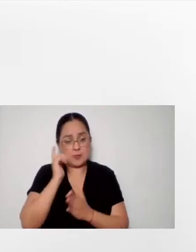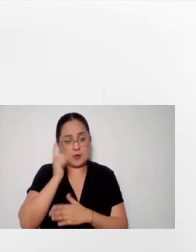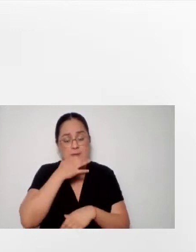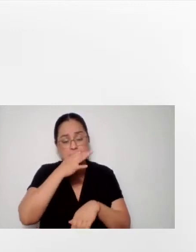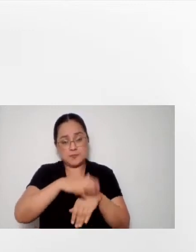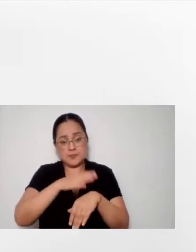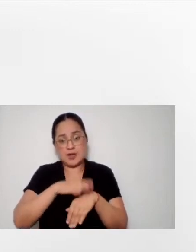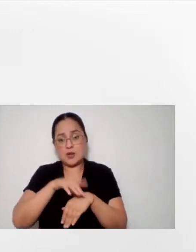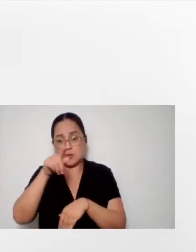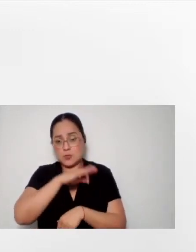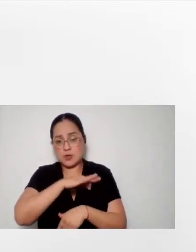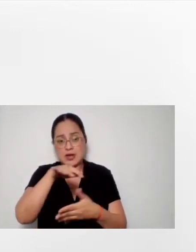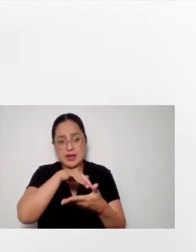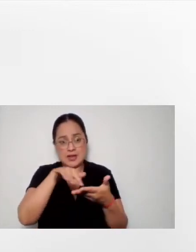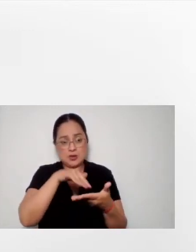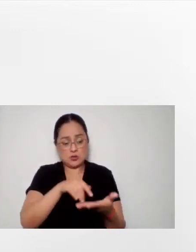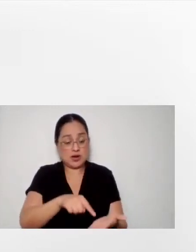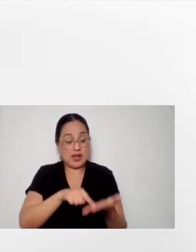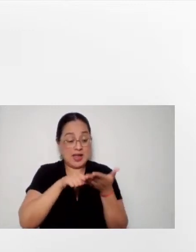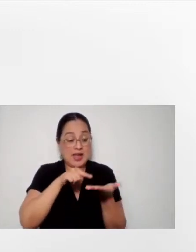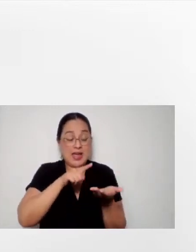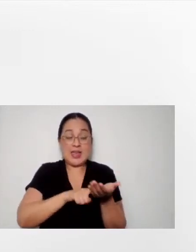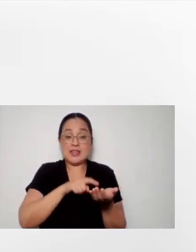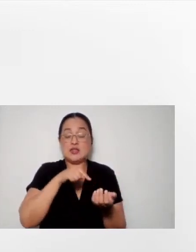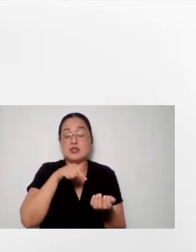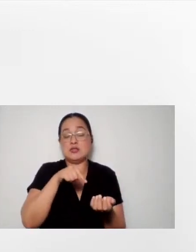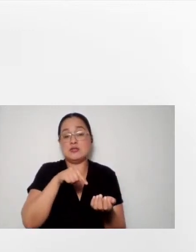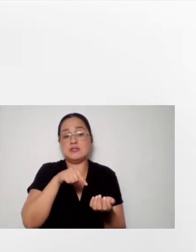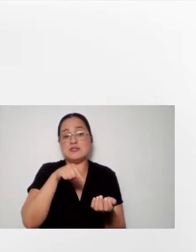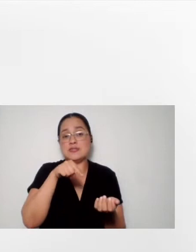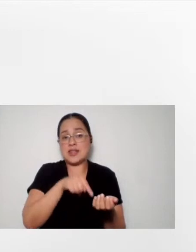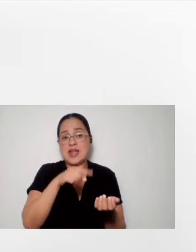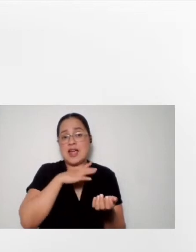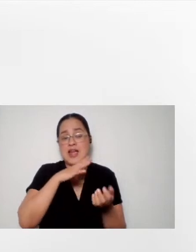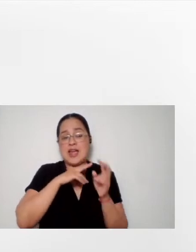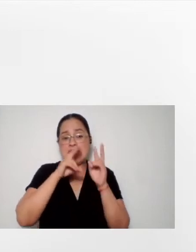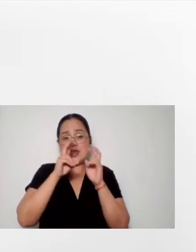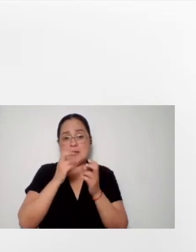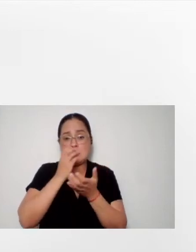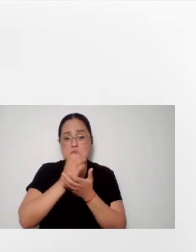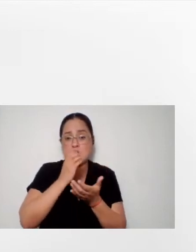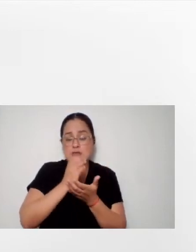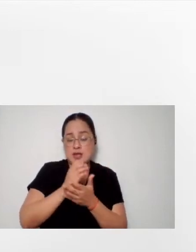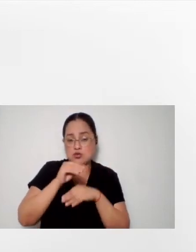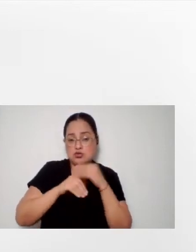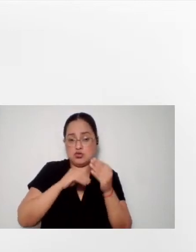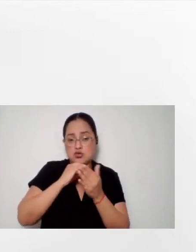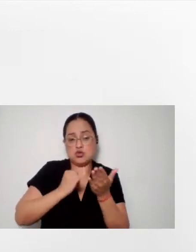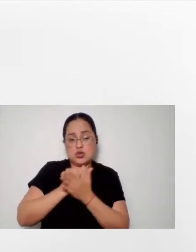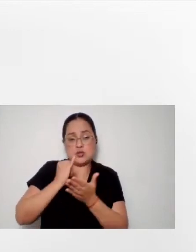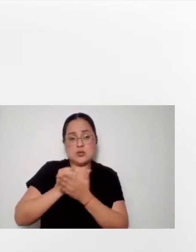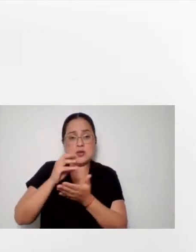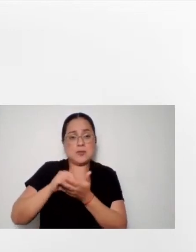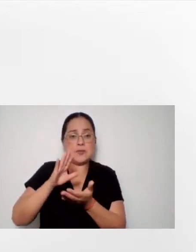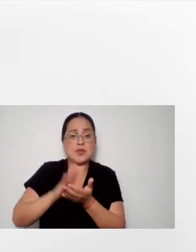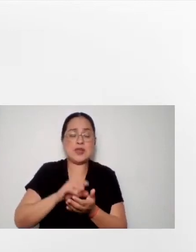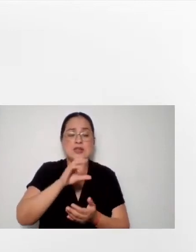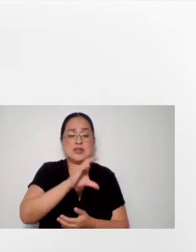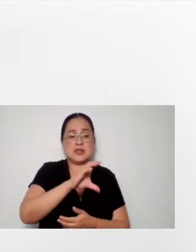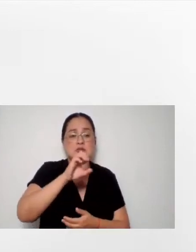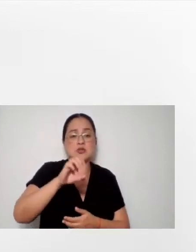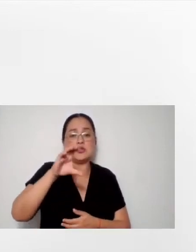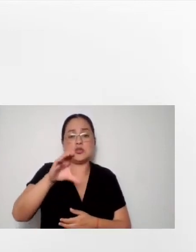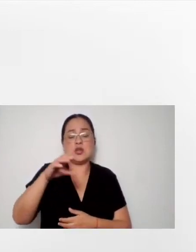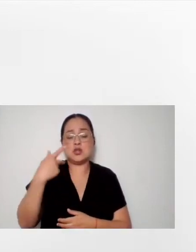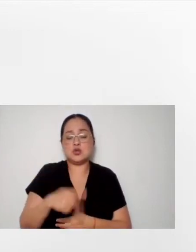consulten. Este cuaderno está dentro de la sección de cuadernos de jurisprudencia en la página del Centro de Estudios Constitucionales